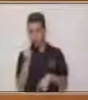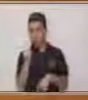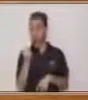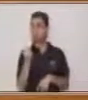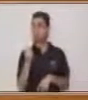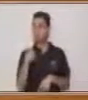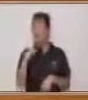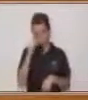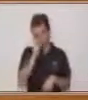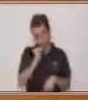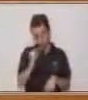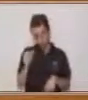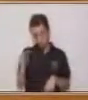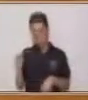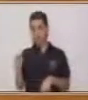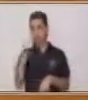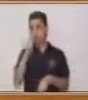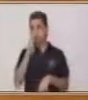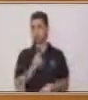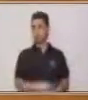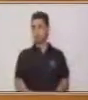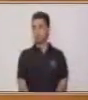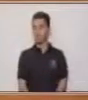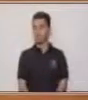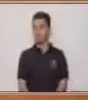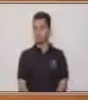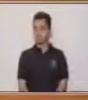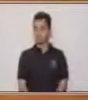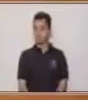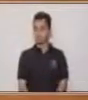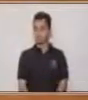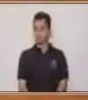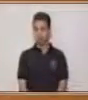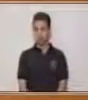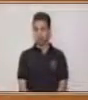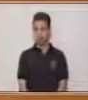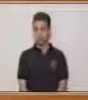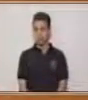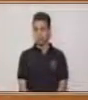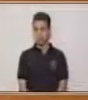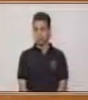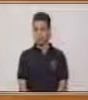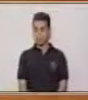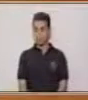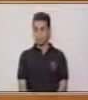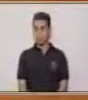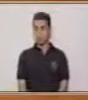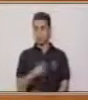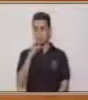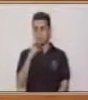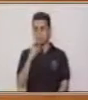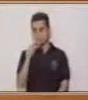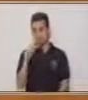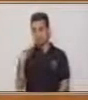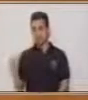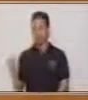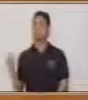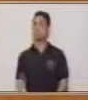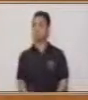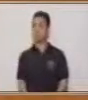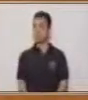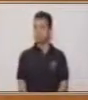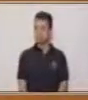Coloco 2 acá y coloco 3 cuadraditos.